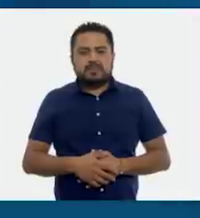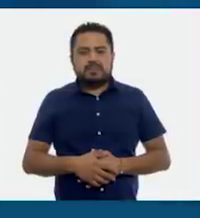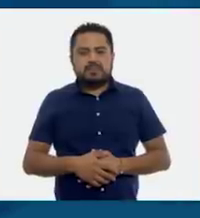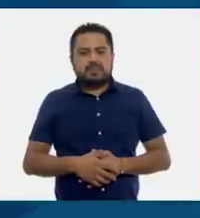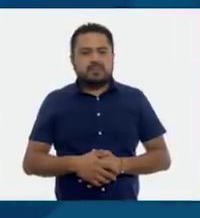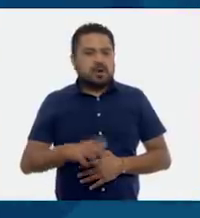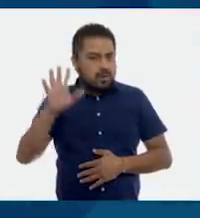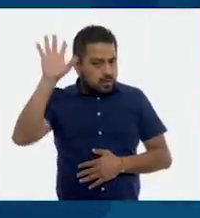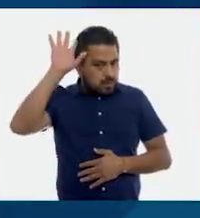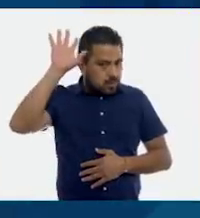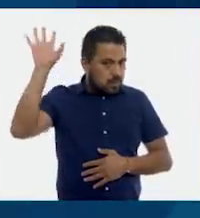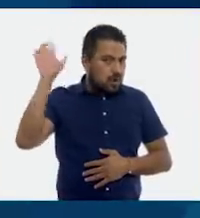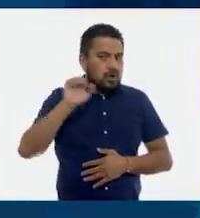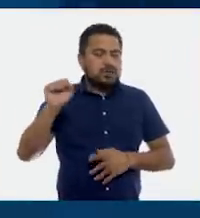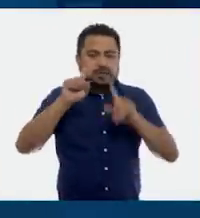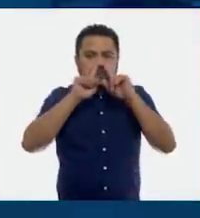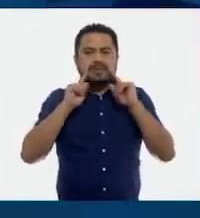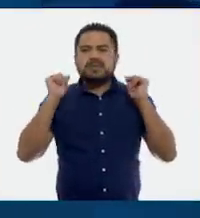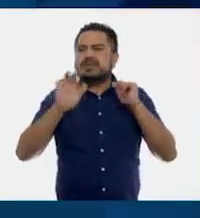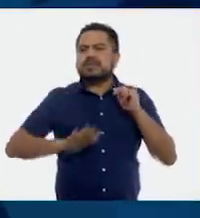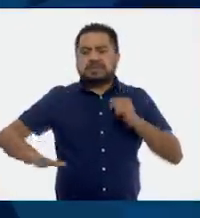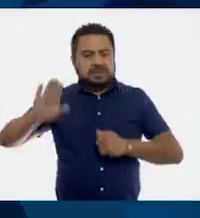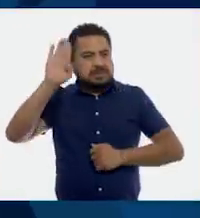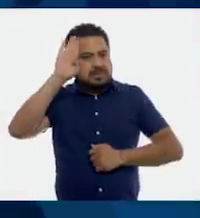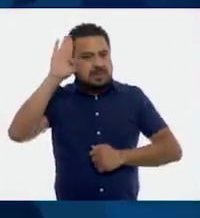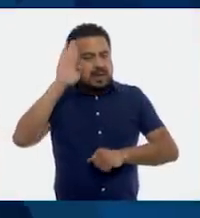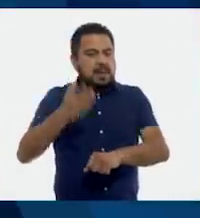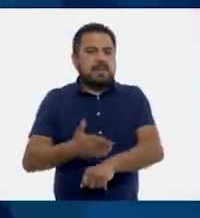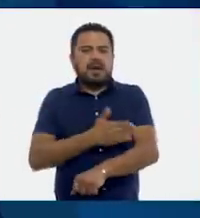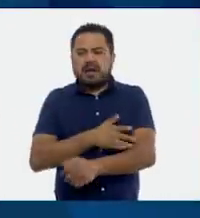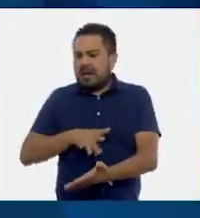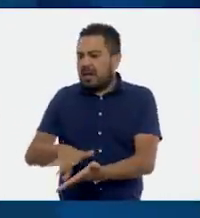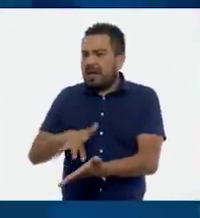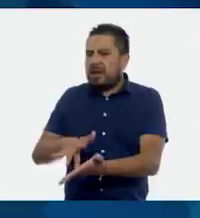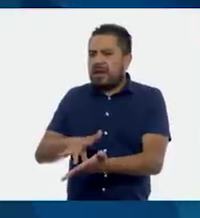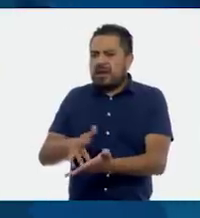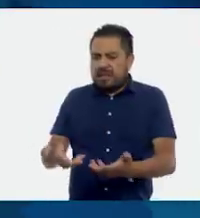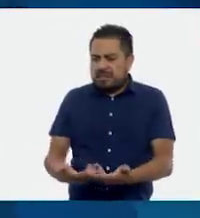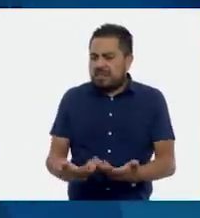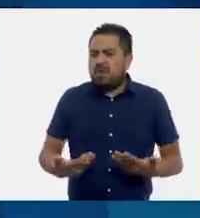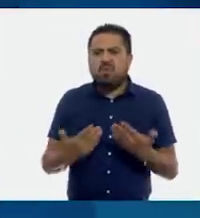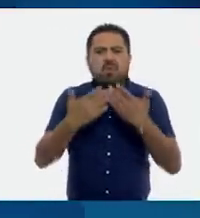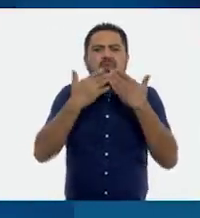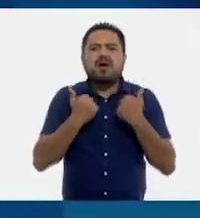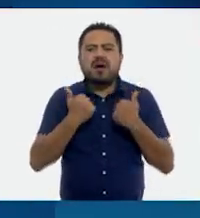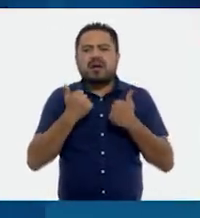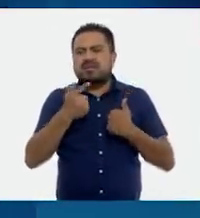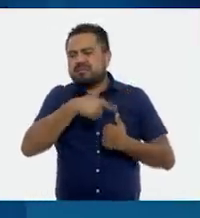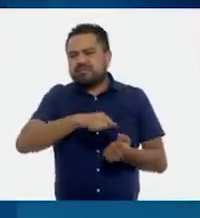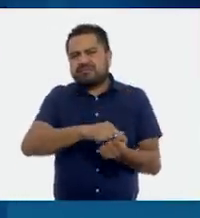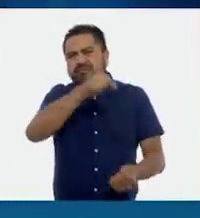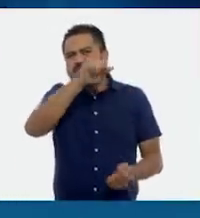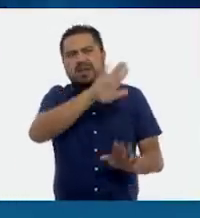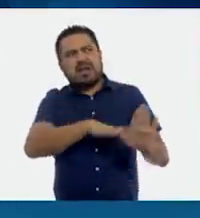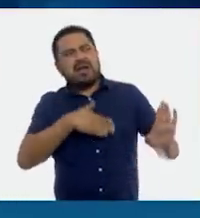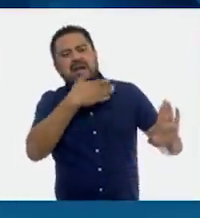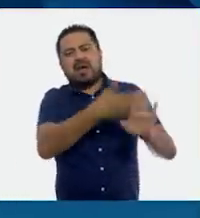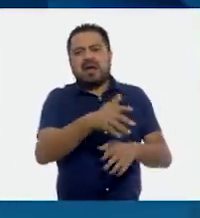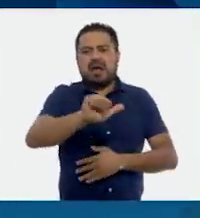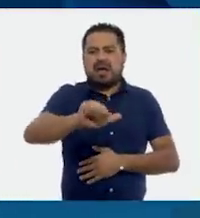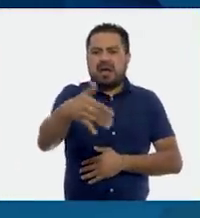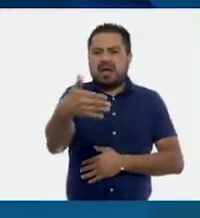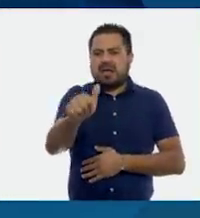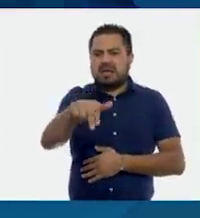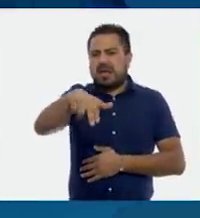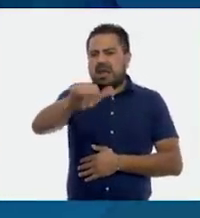En Morelos, los zapatistas consideraron que Madero no apoyaba su lucha por la tierra y lanzaron el Plan de Ayala en su